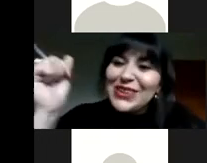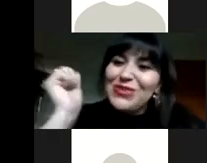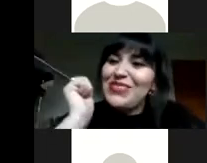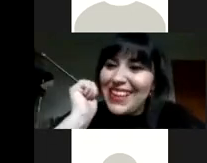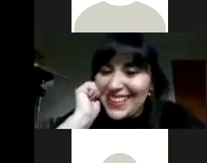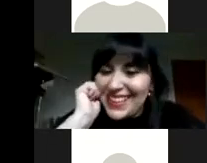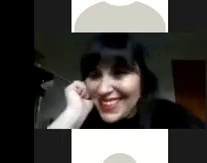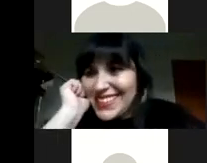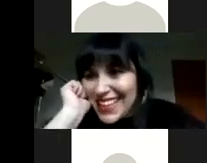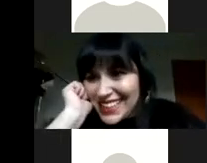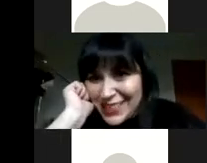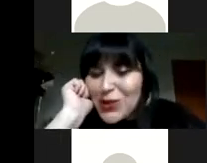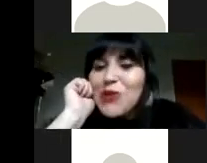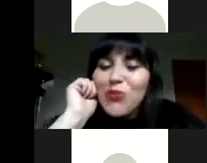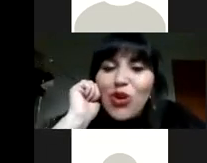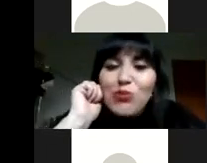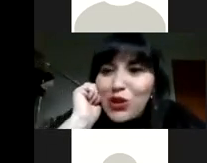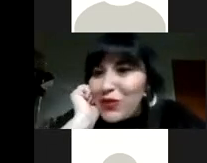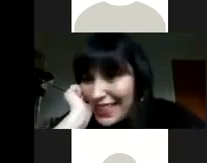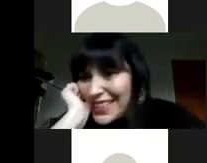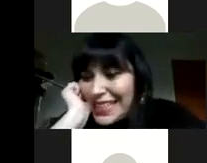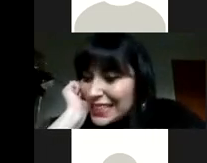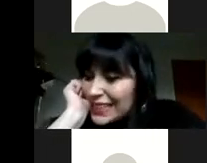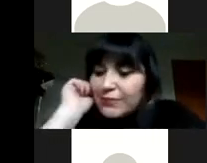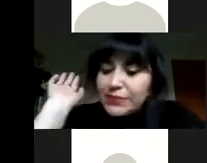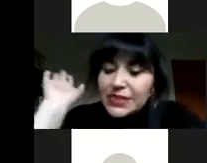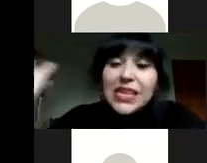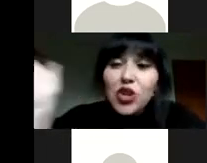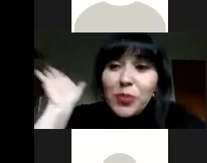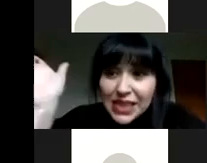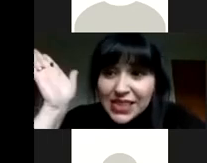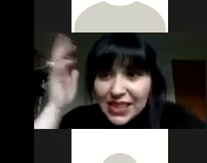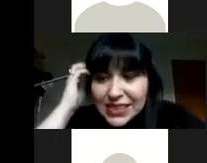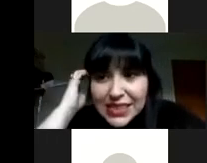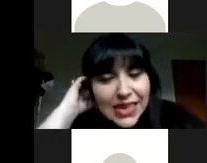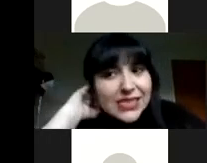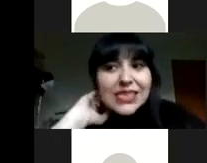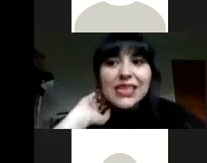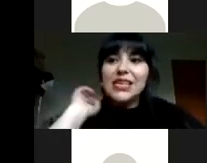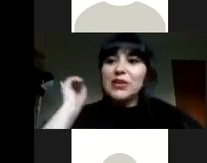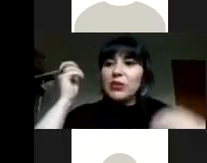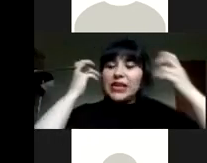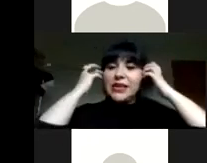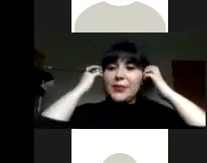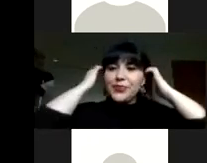Mito, muy bien. Excelente. Muy, muy bien. Y sé que estoy pasadita, así que